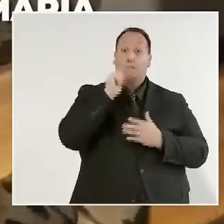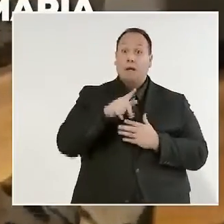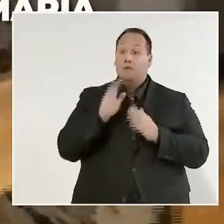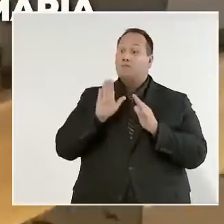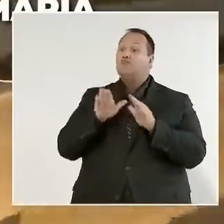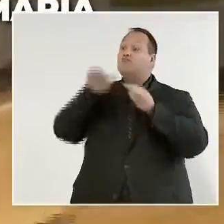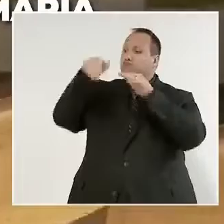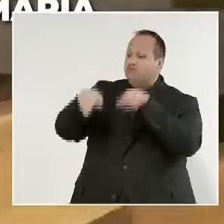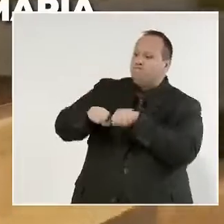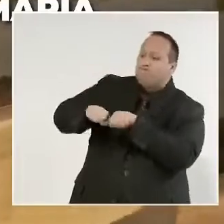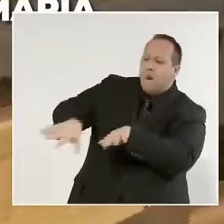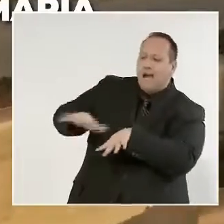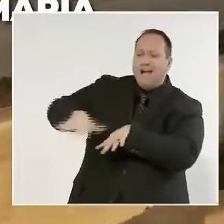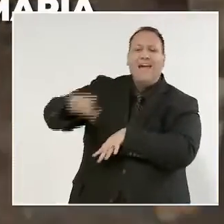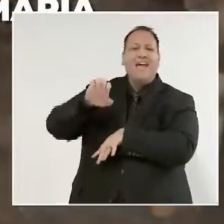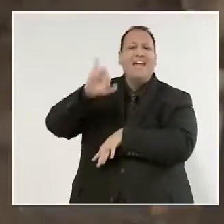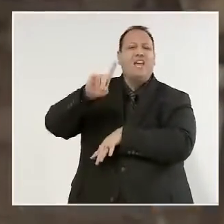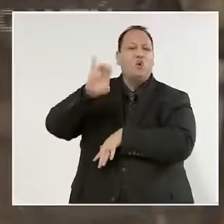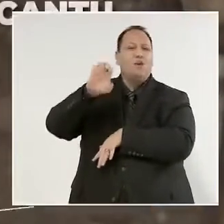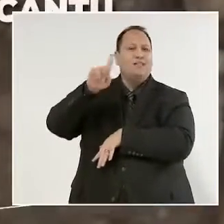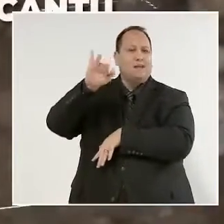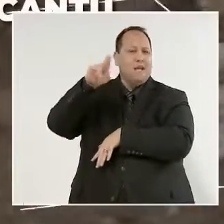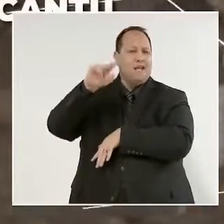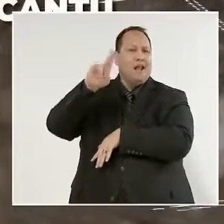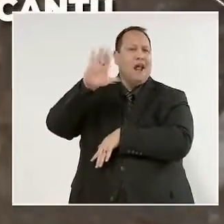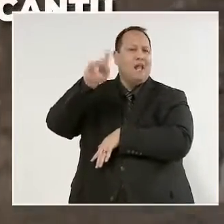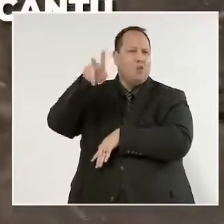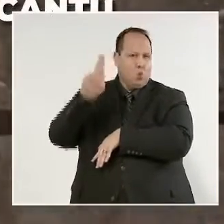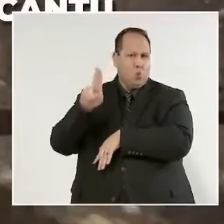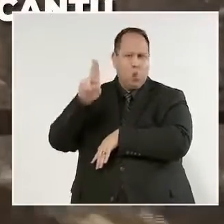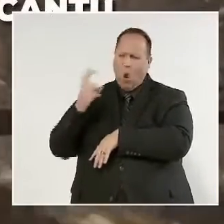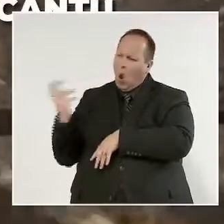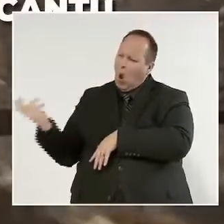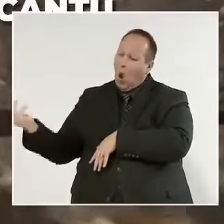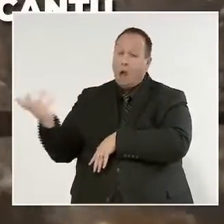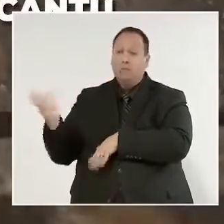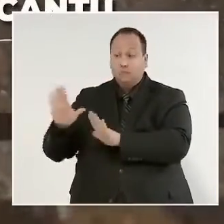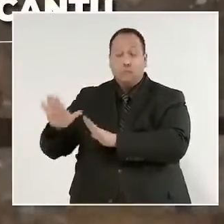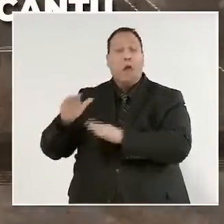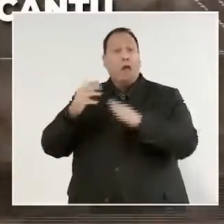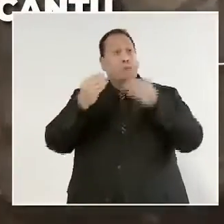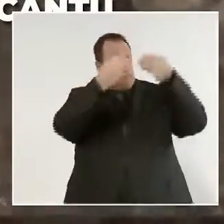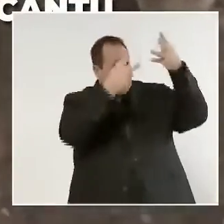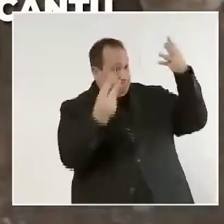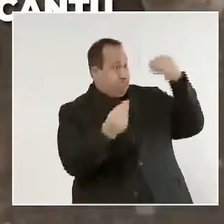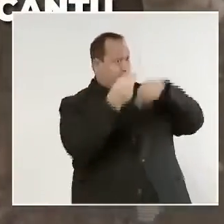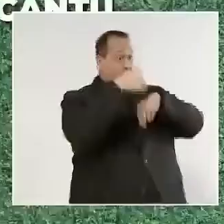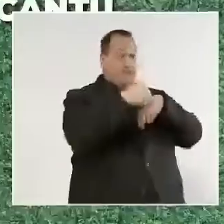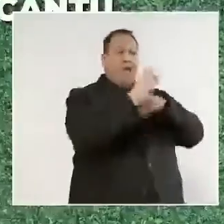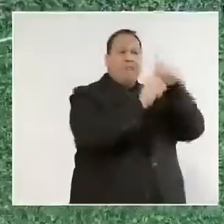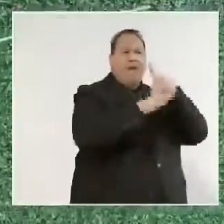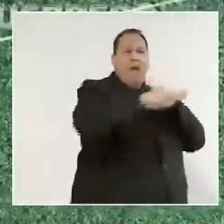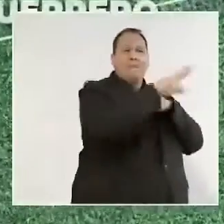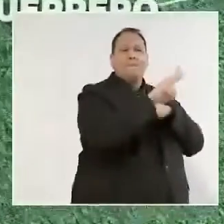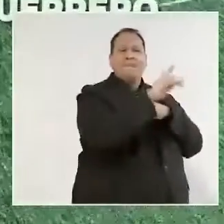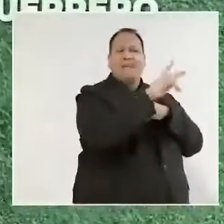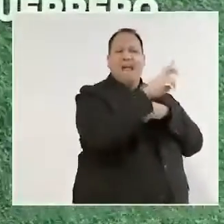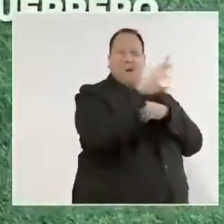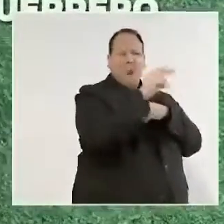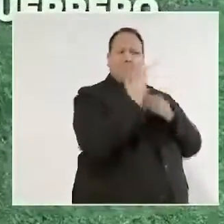Poblado Villa de Jesús María. Rehabilitación de rampa de botado en Ejido Esteban Cantú.